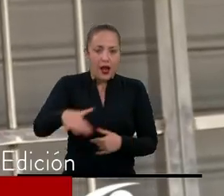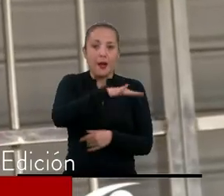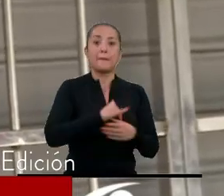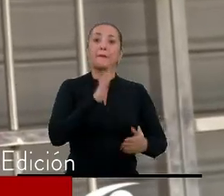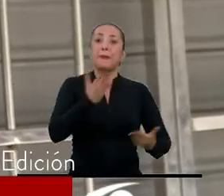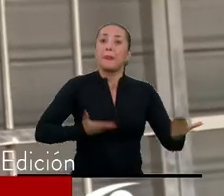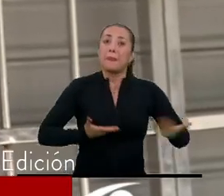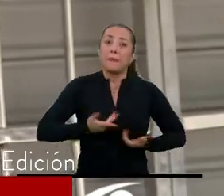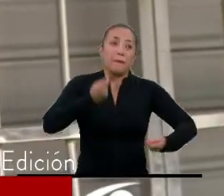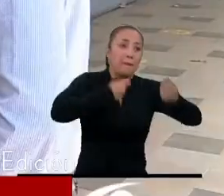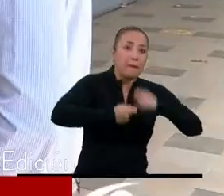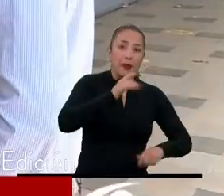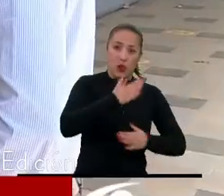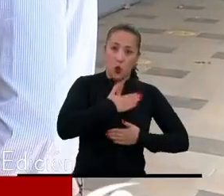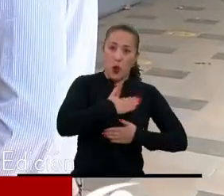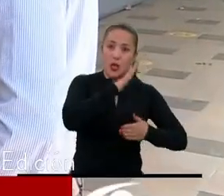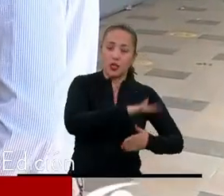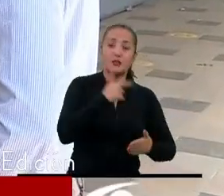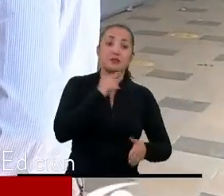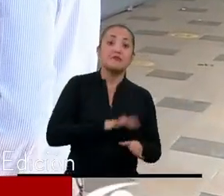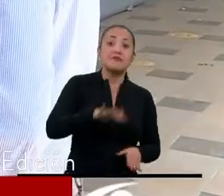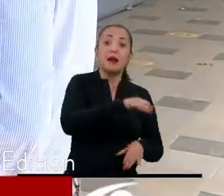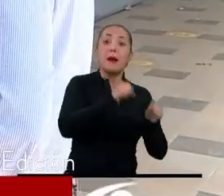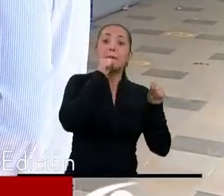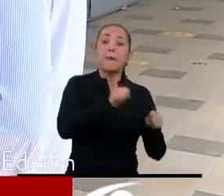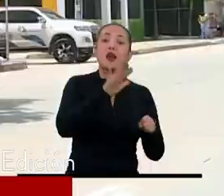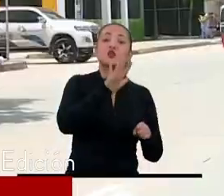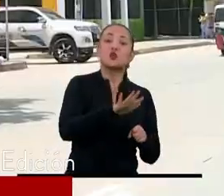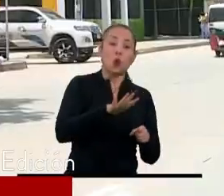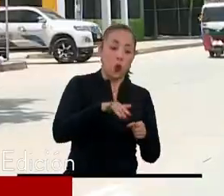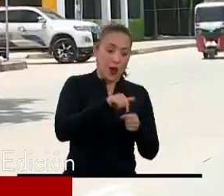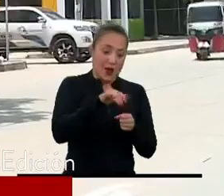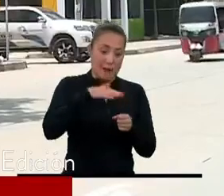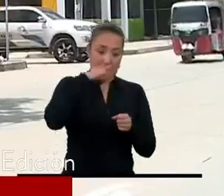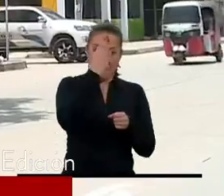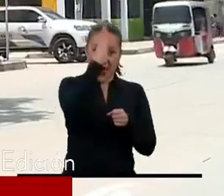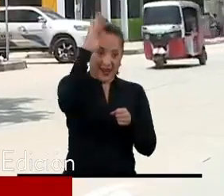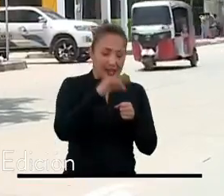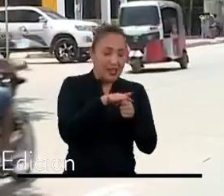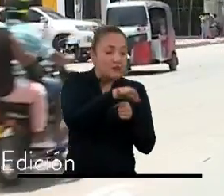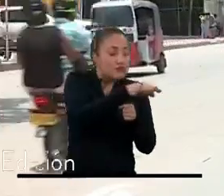comerciantes denuncian que en esta población de la zona metropolitana de Barranquilla, al